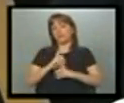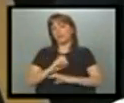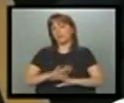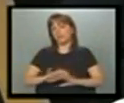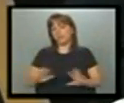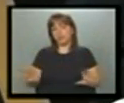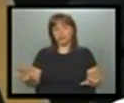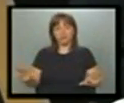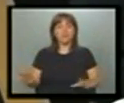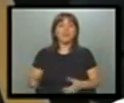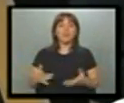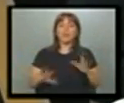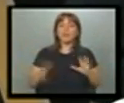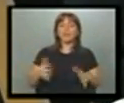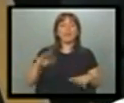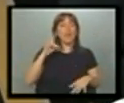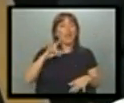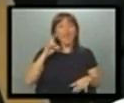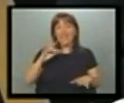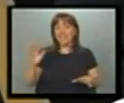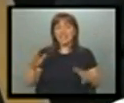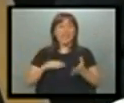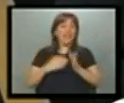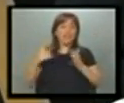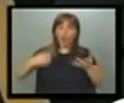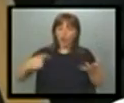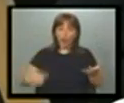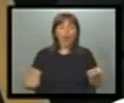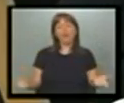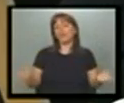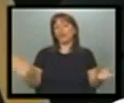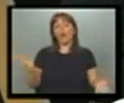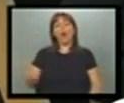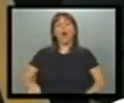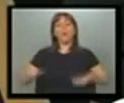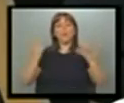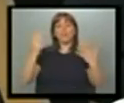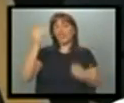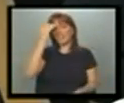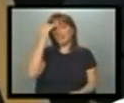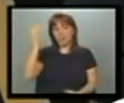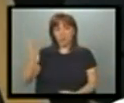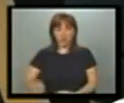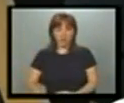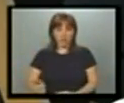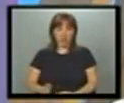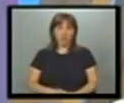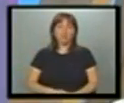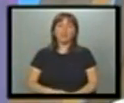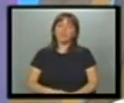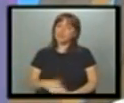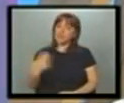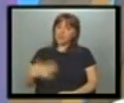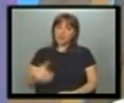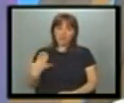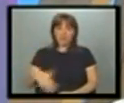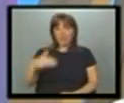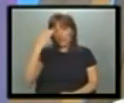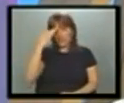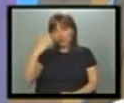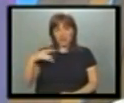está ya programado en el 15%. Vamos a ver qué pasa y sobre todo cuál es el acuerdo. 15 es bastante, ¿no? Porque 15 se viene bastante